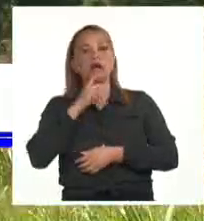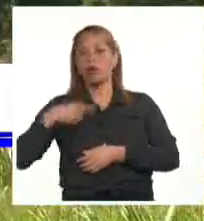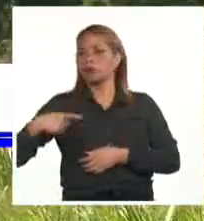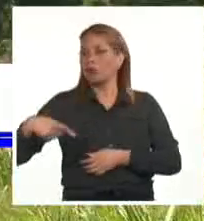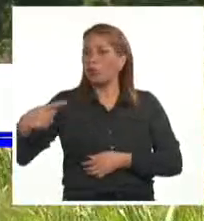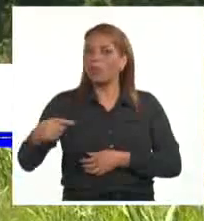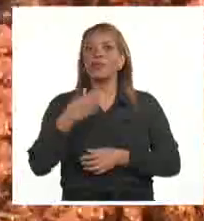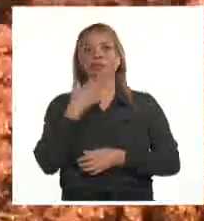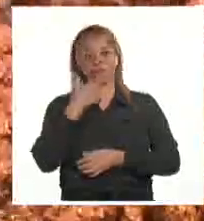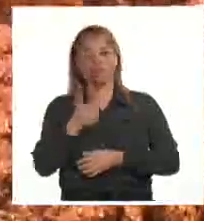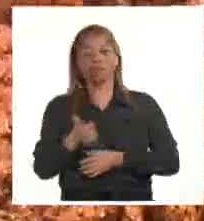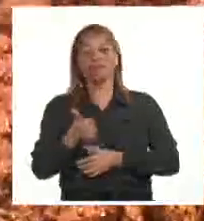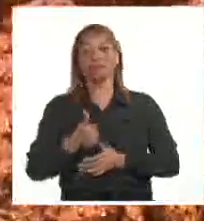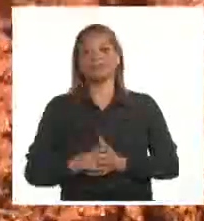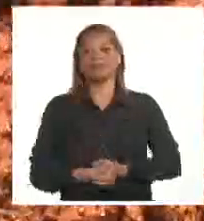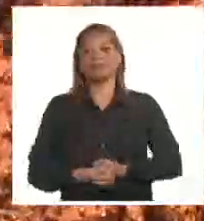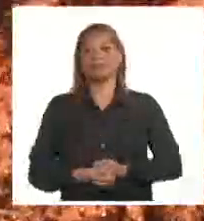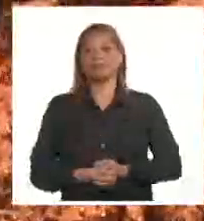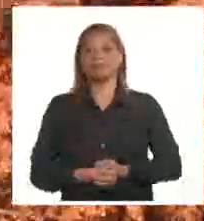diario.